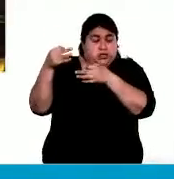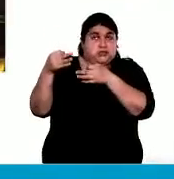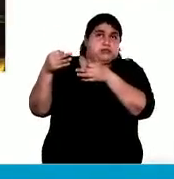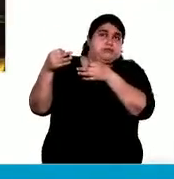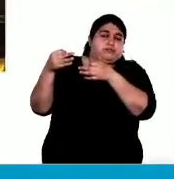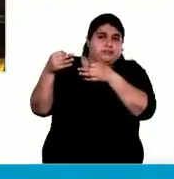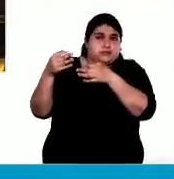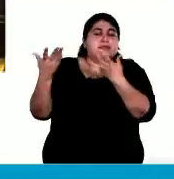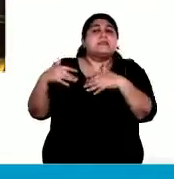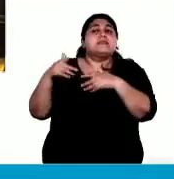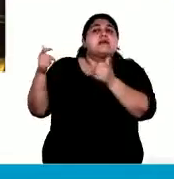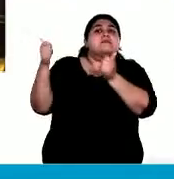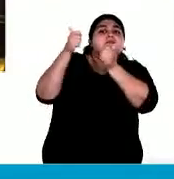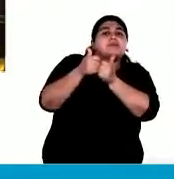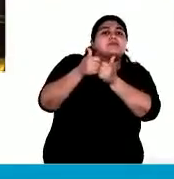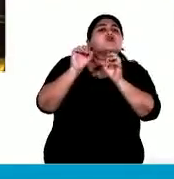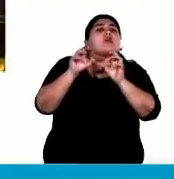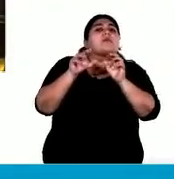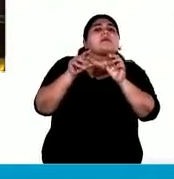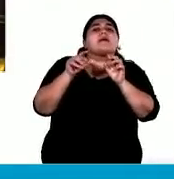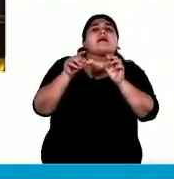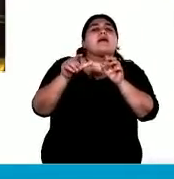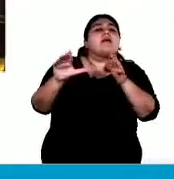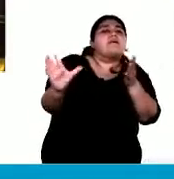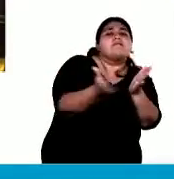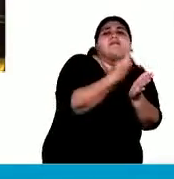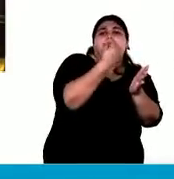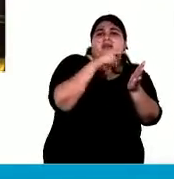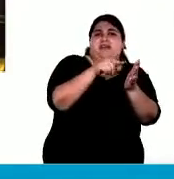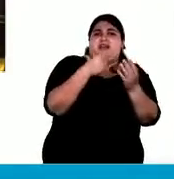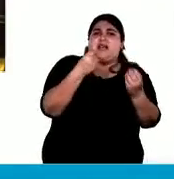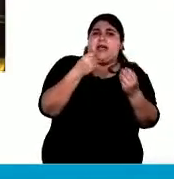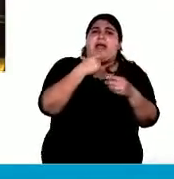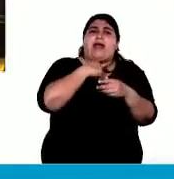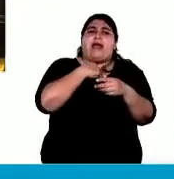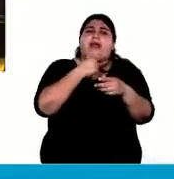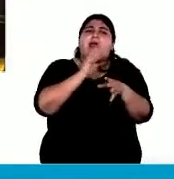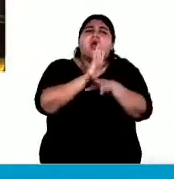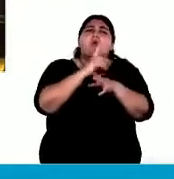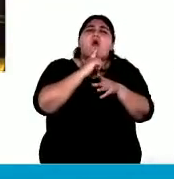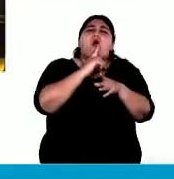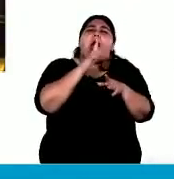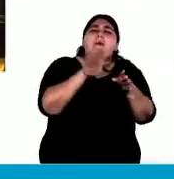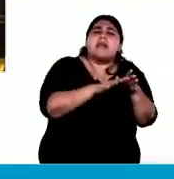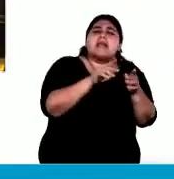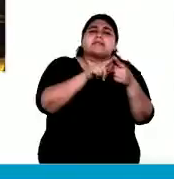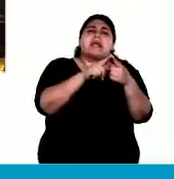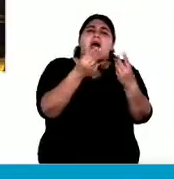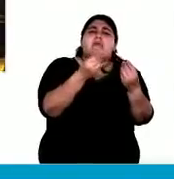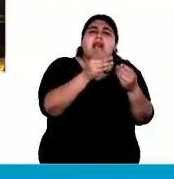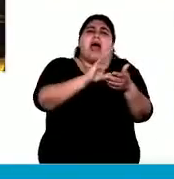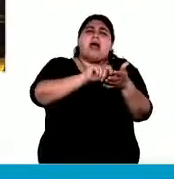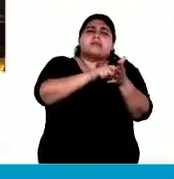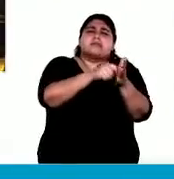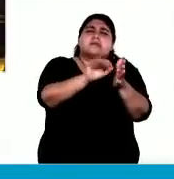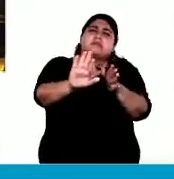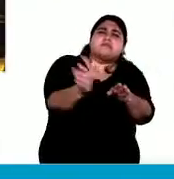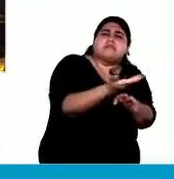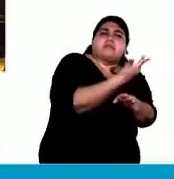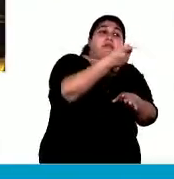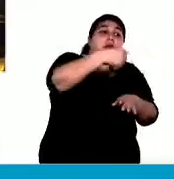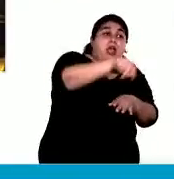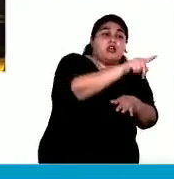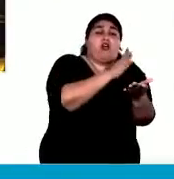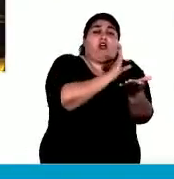paraestatales que tuvieron como finalidad obviamente amedrentar aterrorizar atemorizar a las familias que reclaman por su derecho